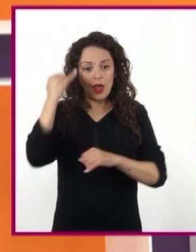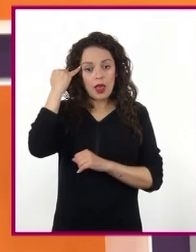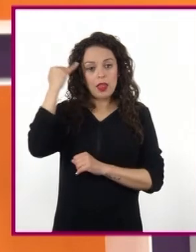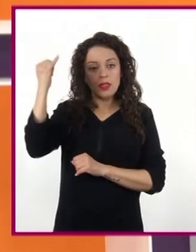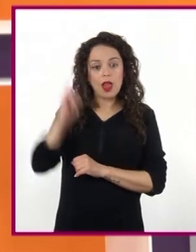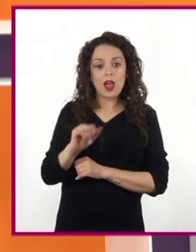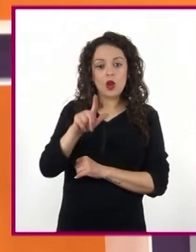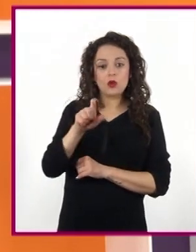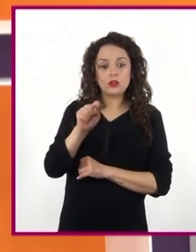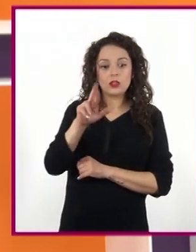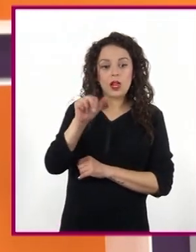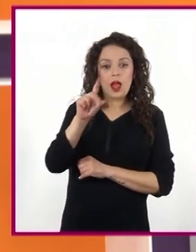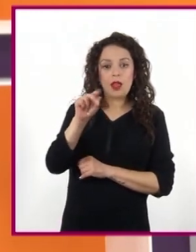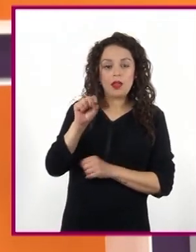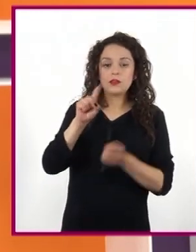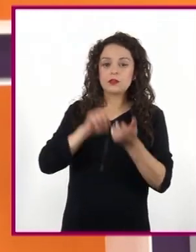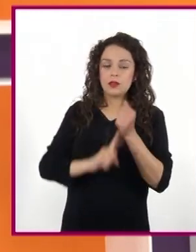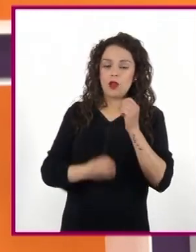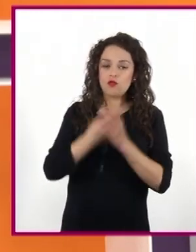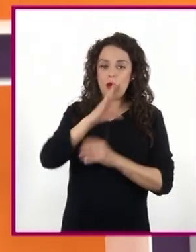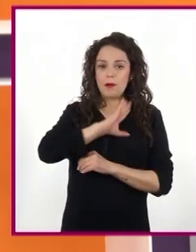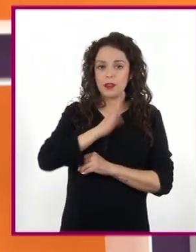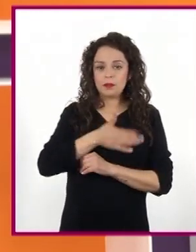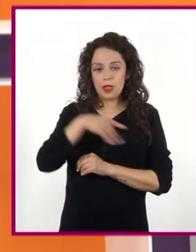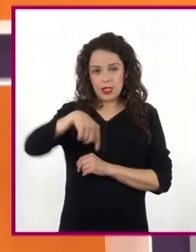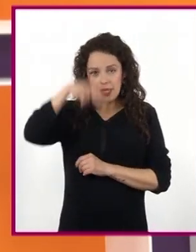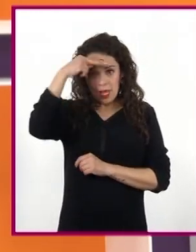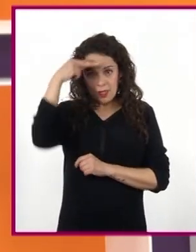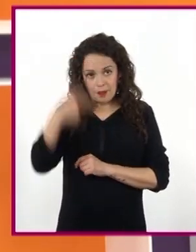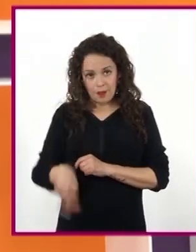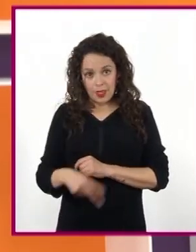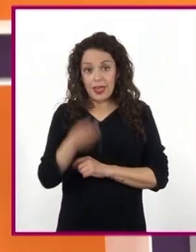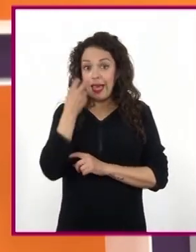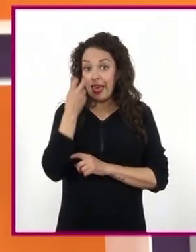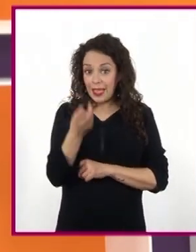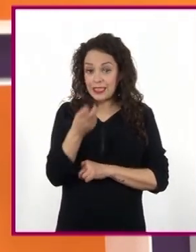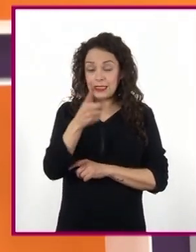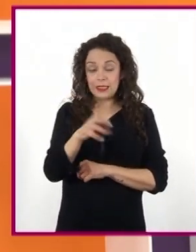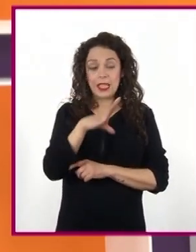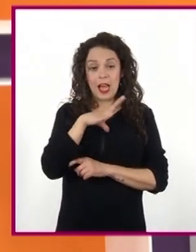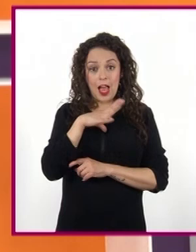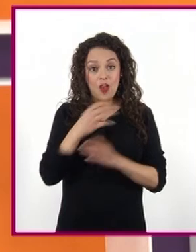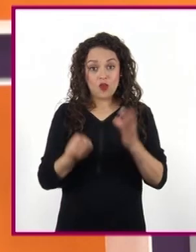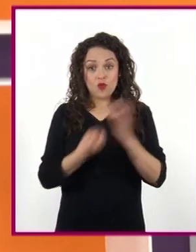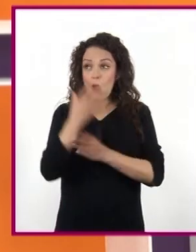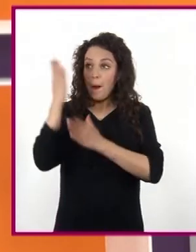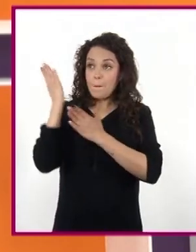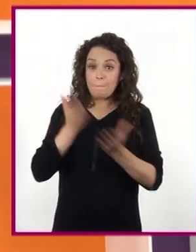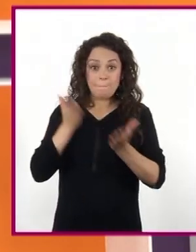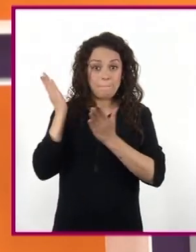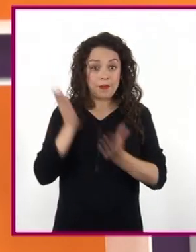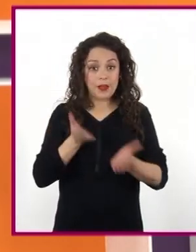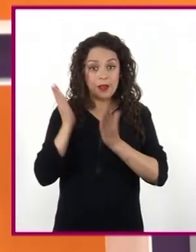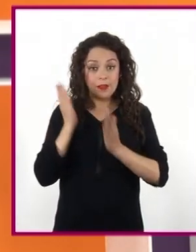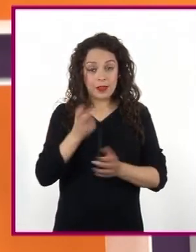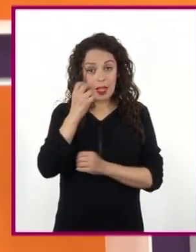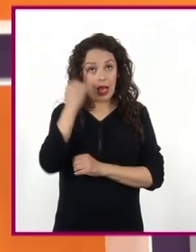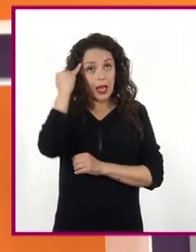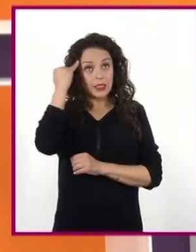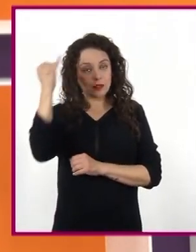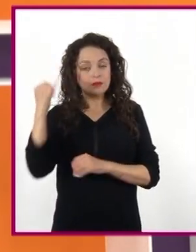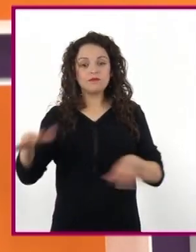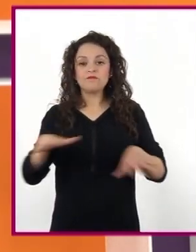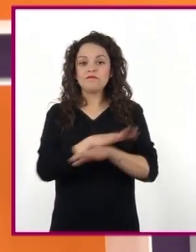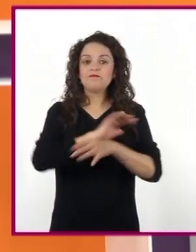en Nueva España. Como vieron, las ideas ilustradas que llegaron a la Nueva España transformaron el pensamiento